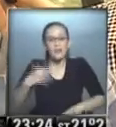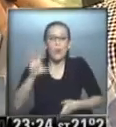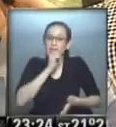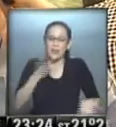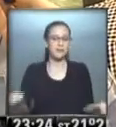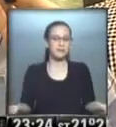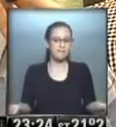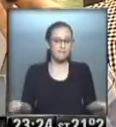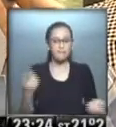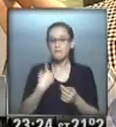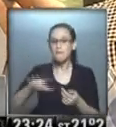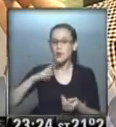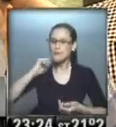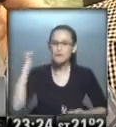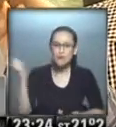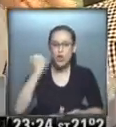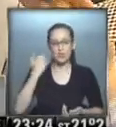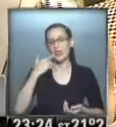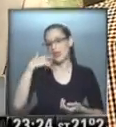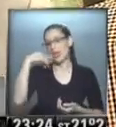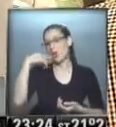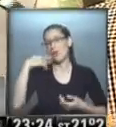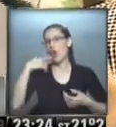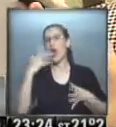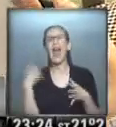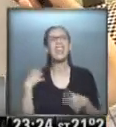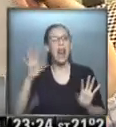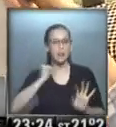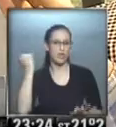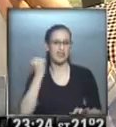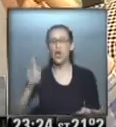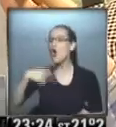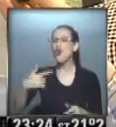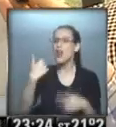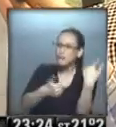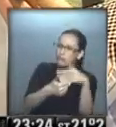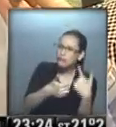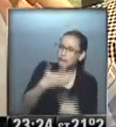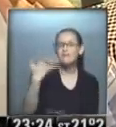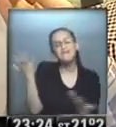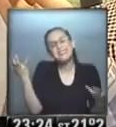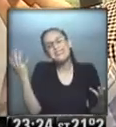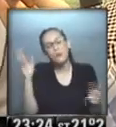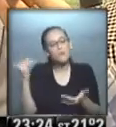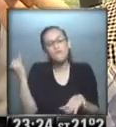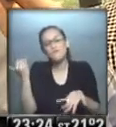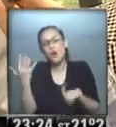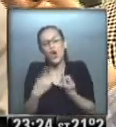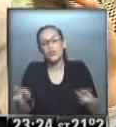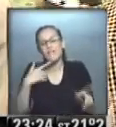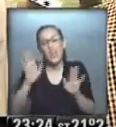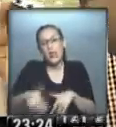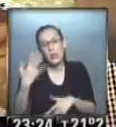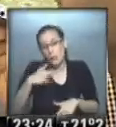pero el marco general es lo importante. Lo otro son accidentes coyunturales que pasan y se